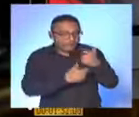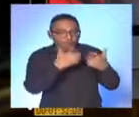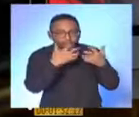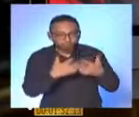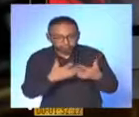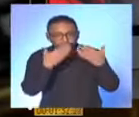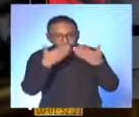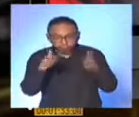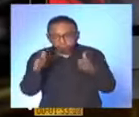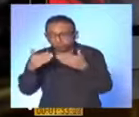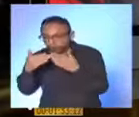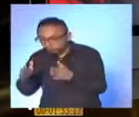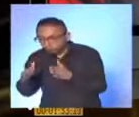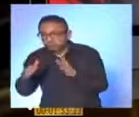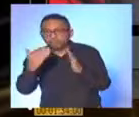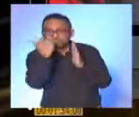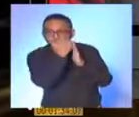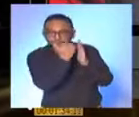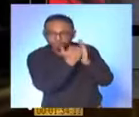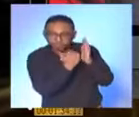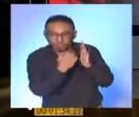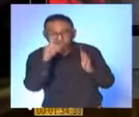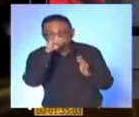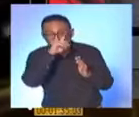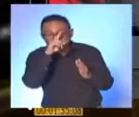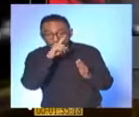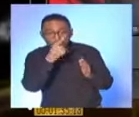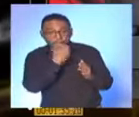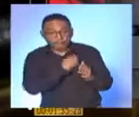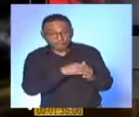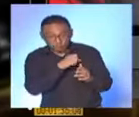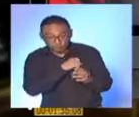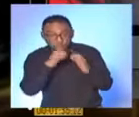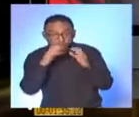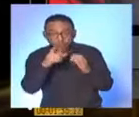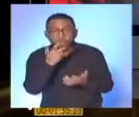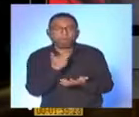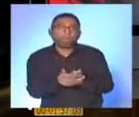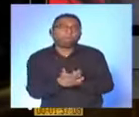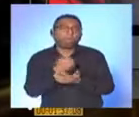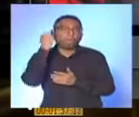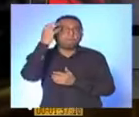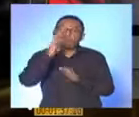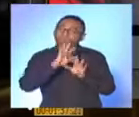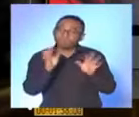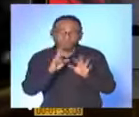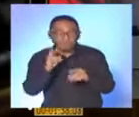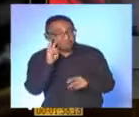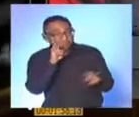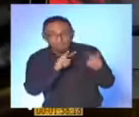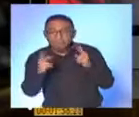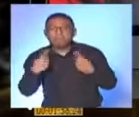medidas sanitarias que más que relajarse considero deberían reforzarse porque estamos viendo que la ciudadanía empieza